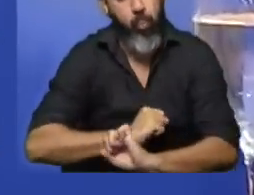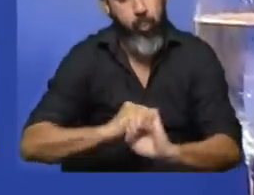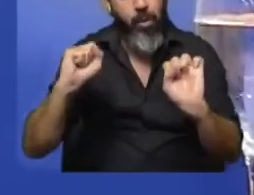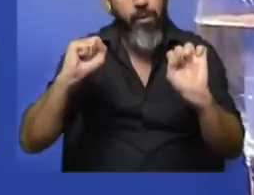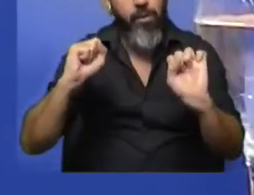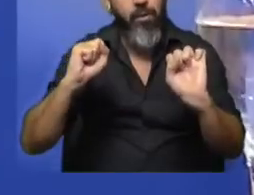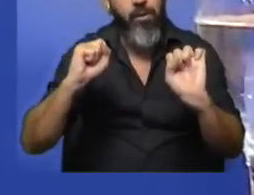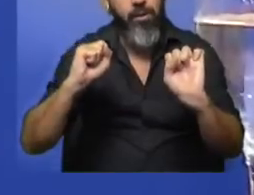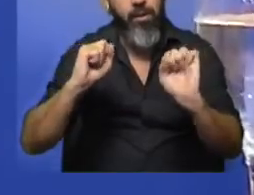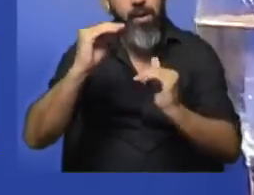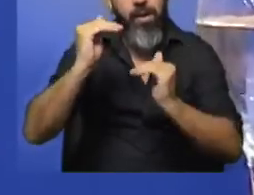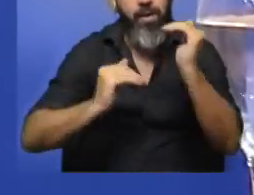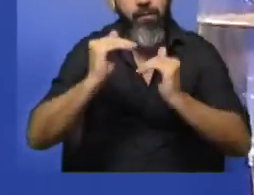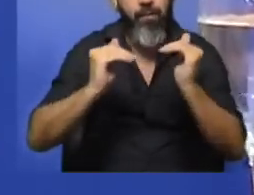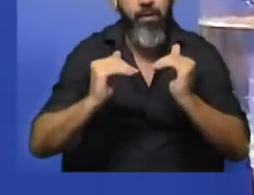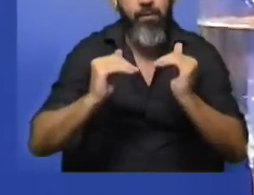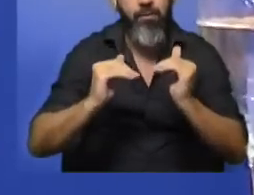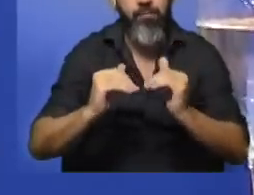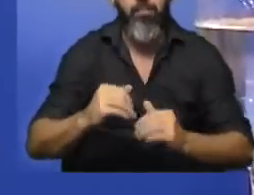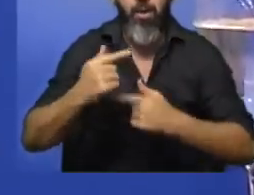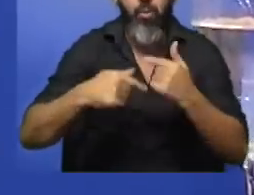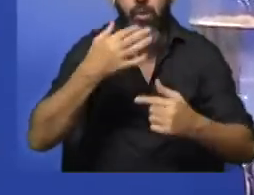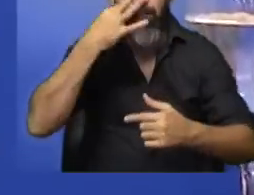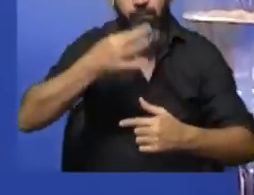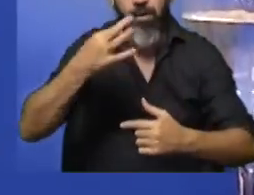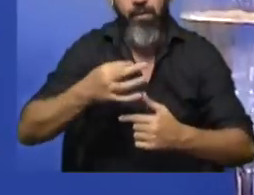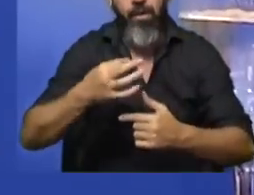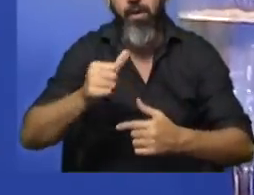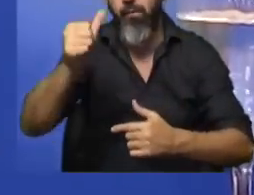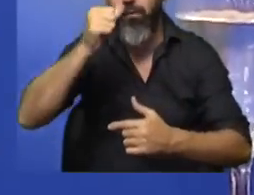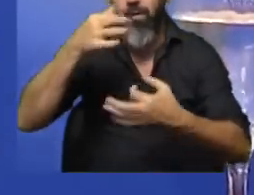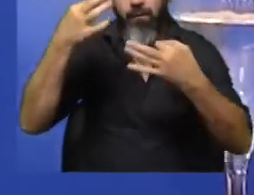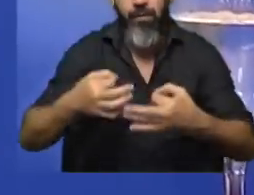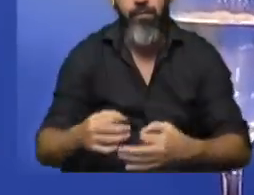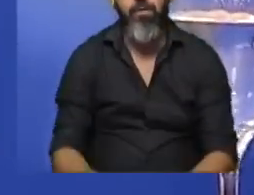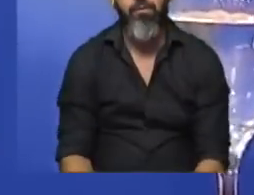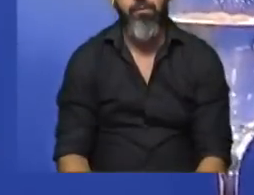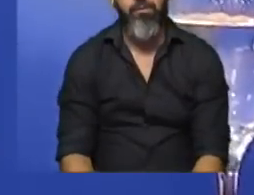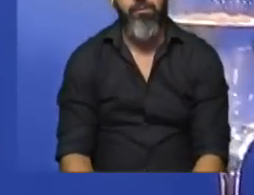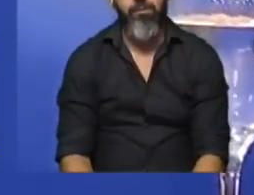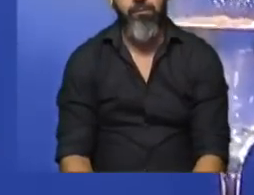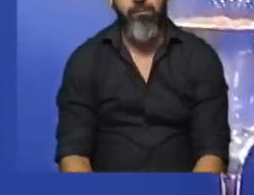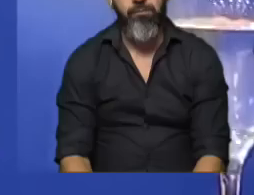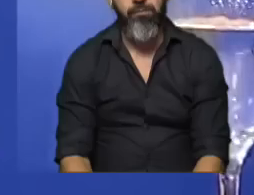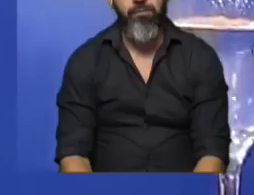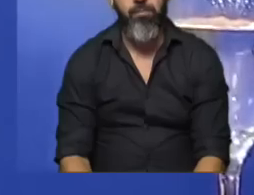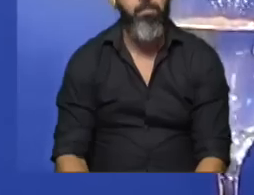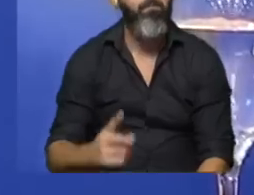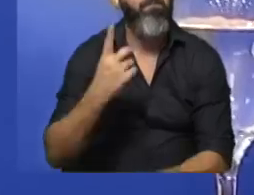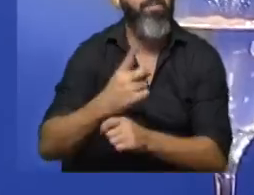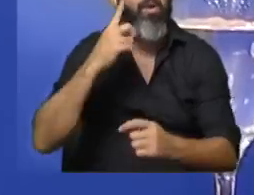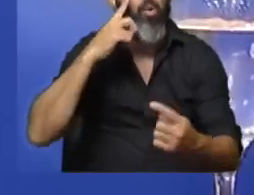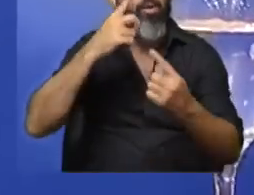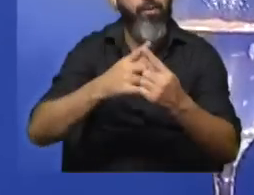esos registros para que siga siendo este bebible esa agua que es nuestro Nuestra primer